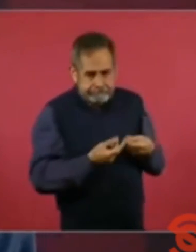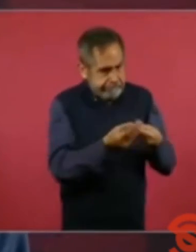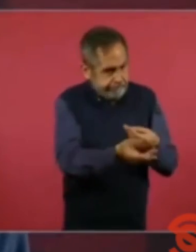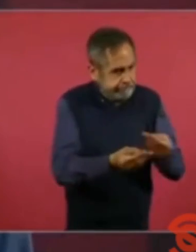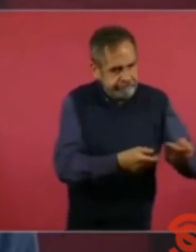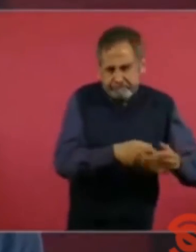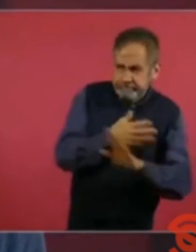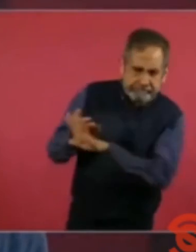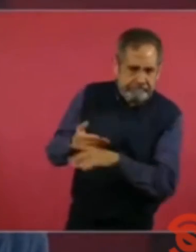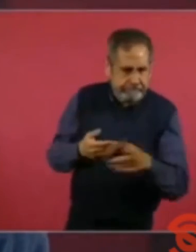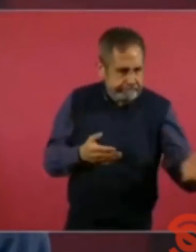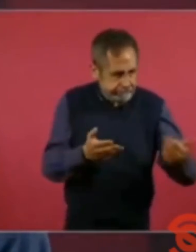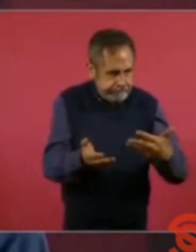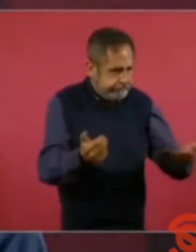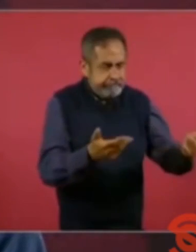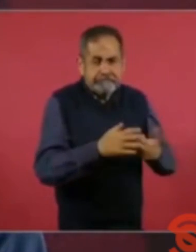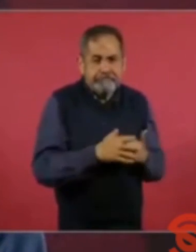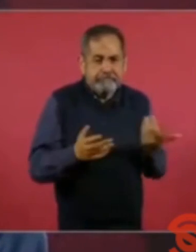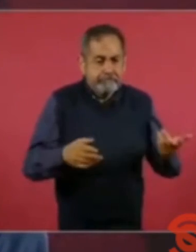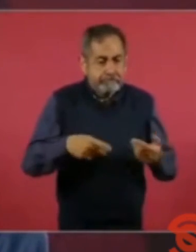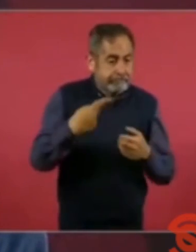a transformar al país,